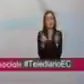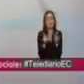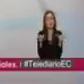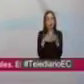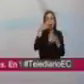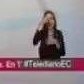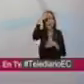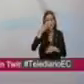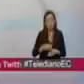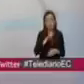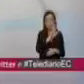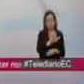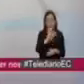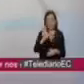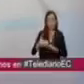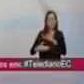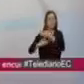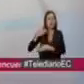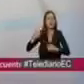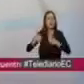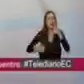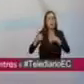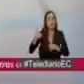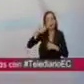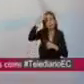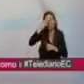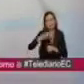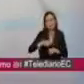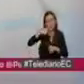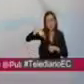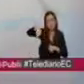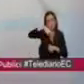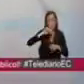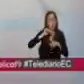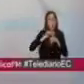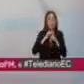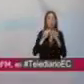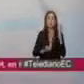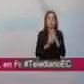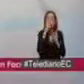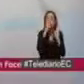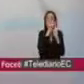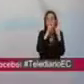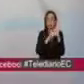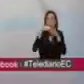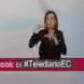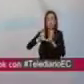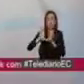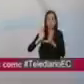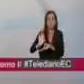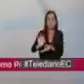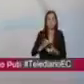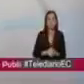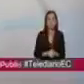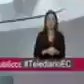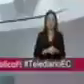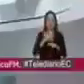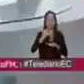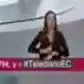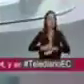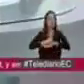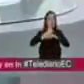fondo a la corte cuál es su decisión en cuanto a la aplicación de las normas presupuestales de las universidades bueno las autoridades entonces